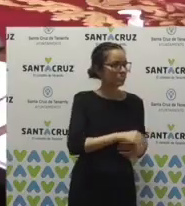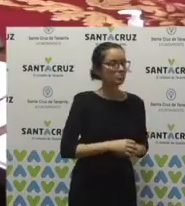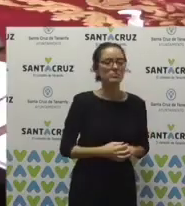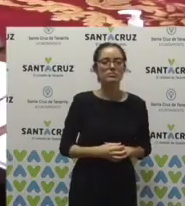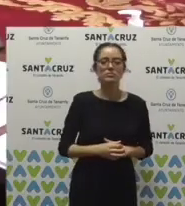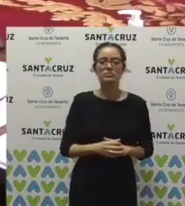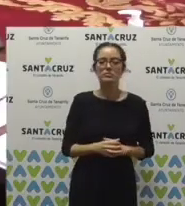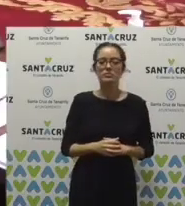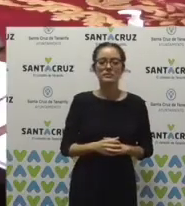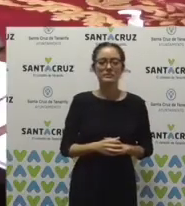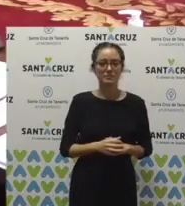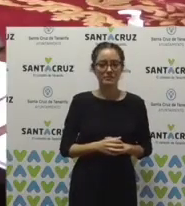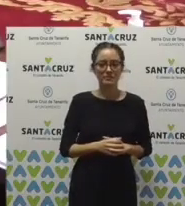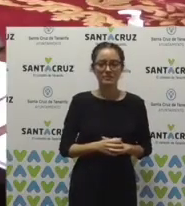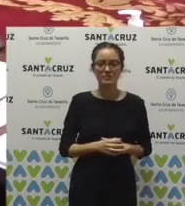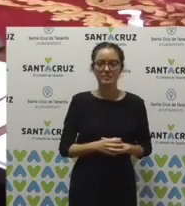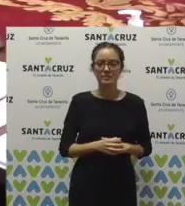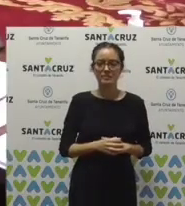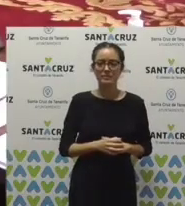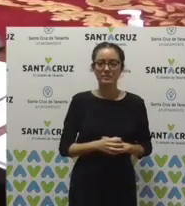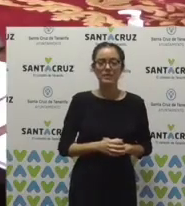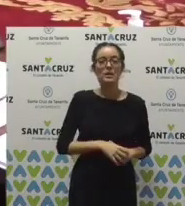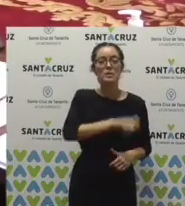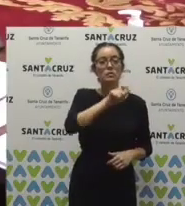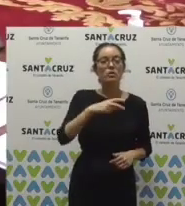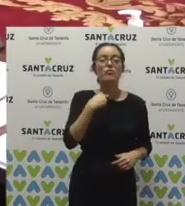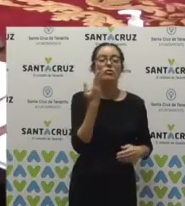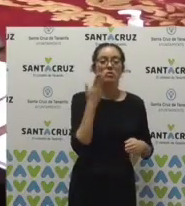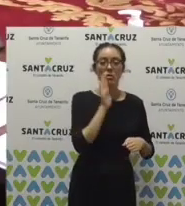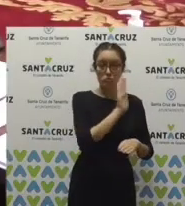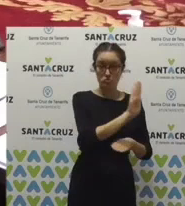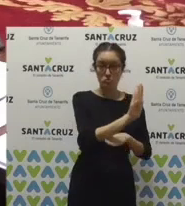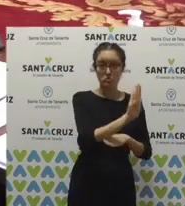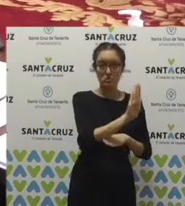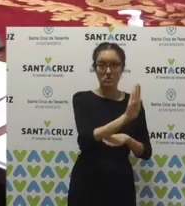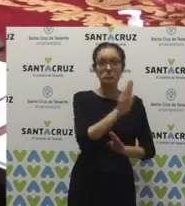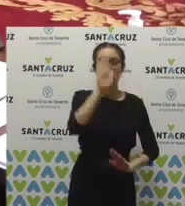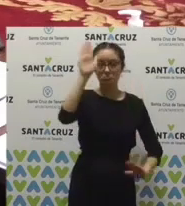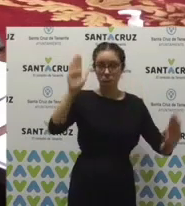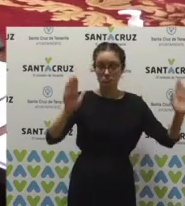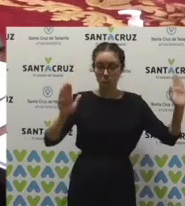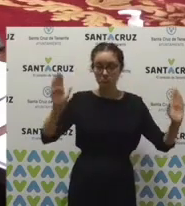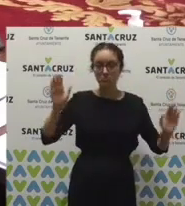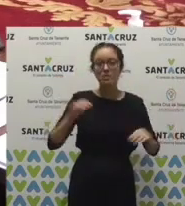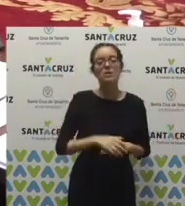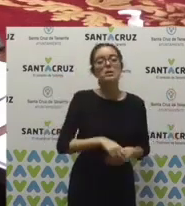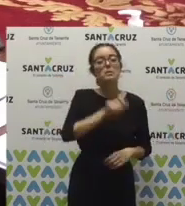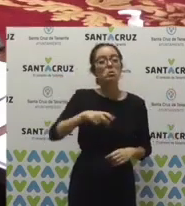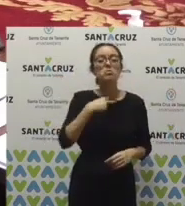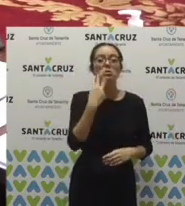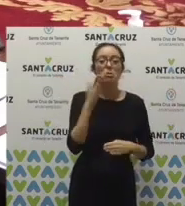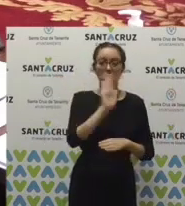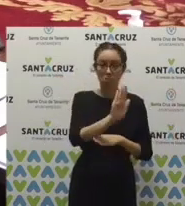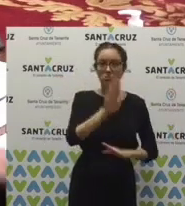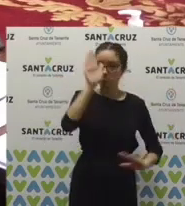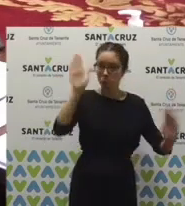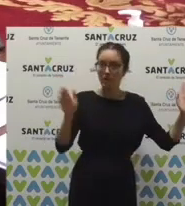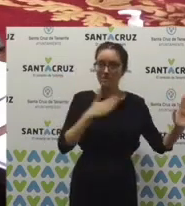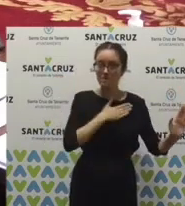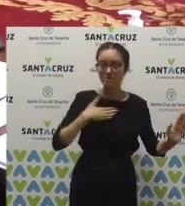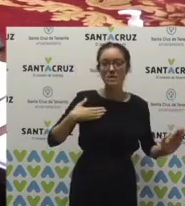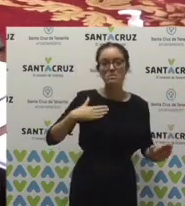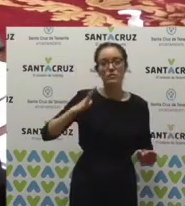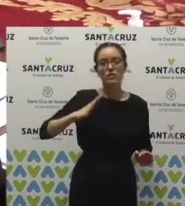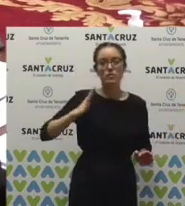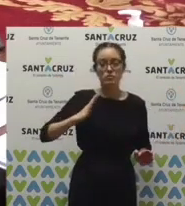vamos a pedir la palabra a todos los portavoces que quieran los portavoces en este punto que quieran intervenir por favor para que el